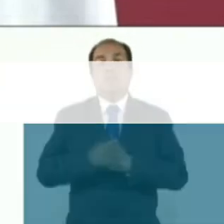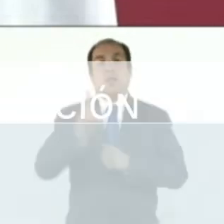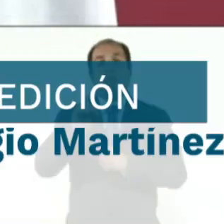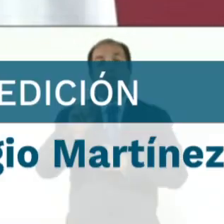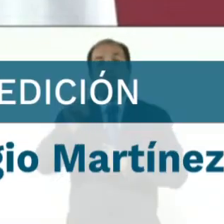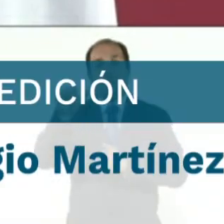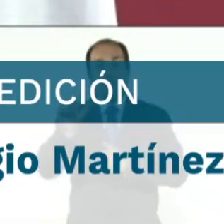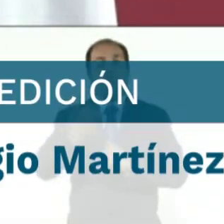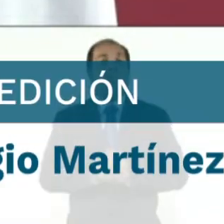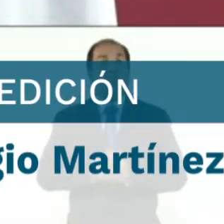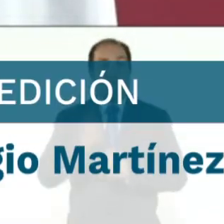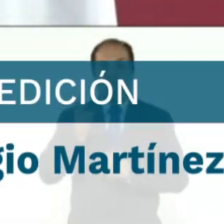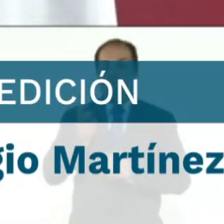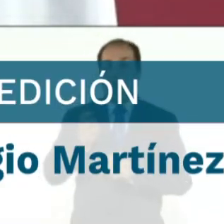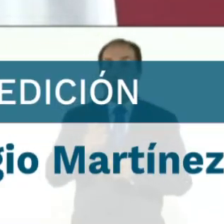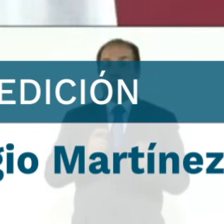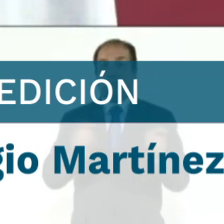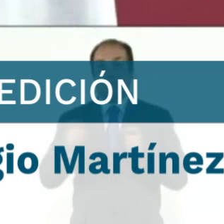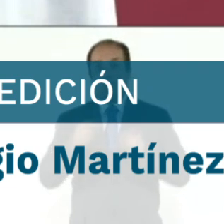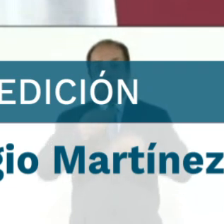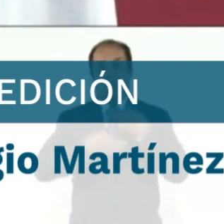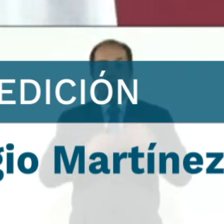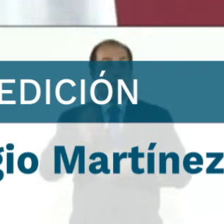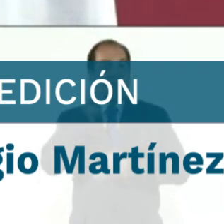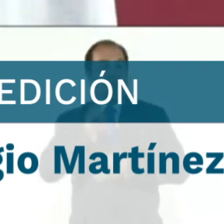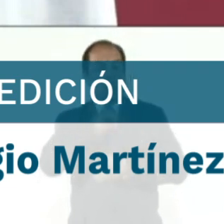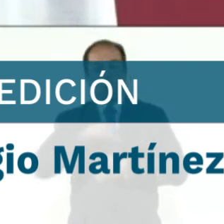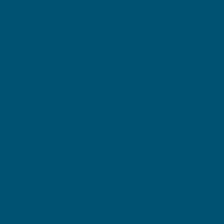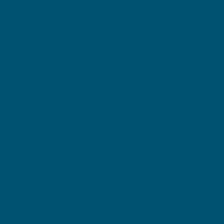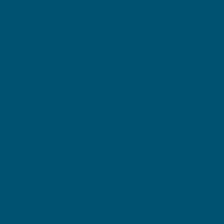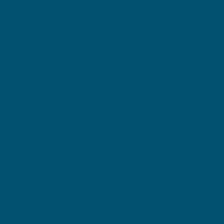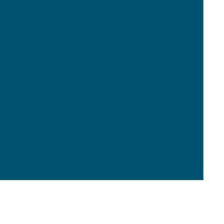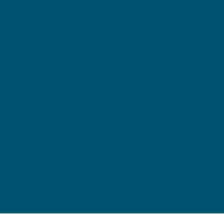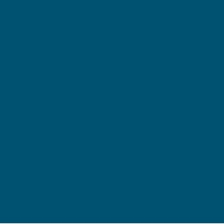variante Delta. Es la dominante en todas las muestras que estamos secuenciando.